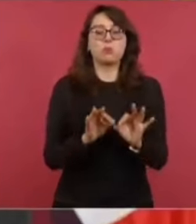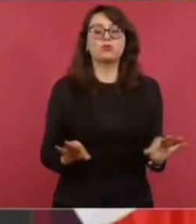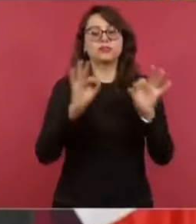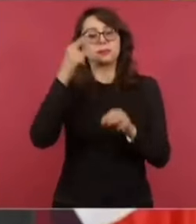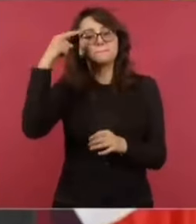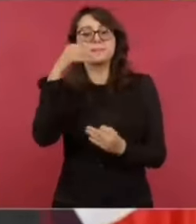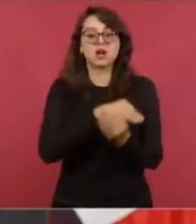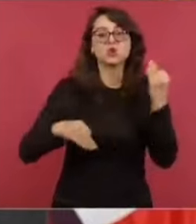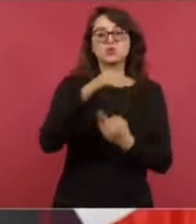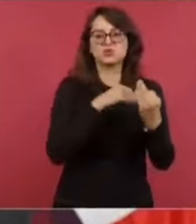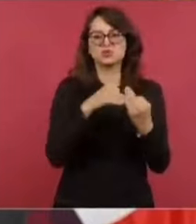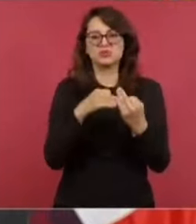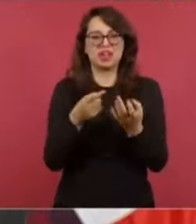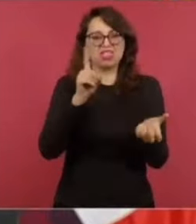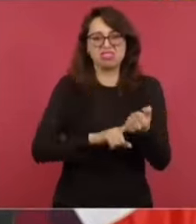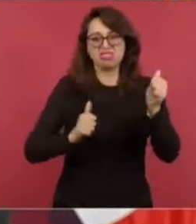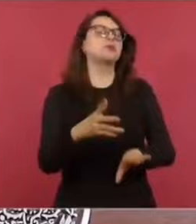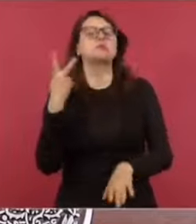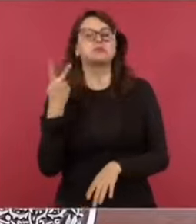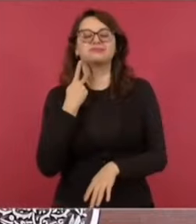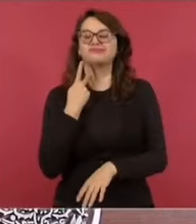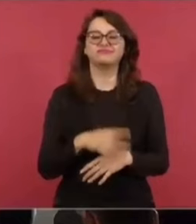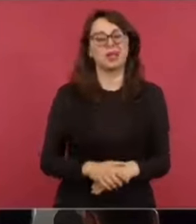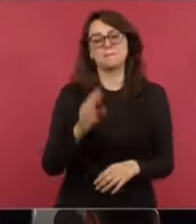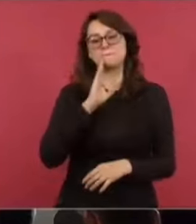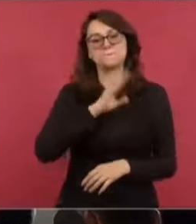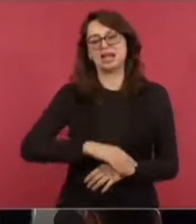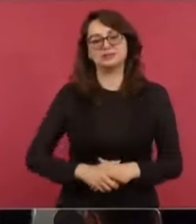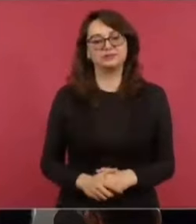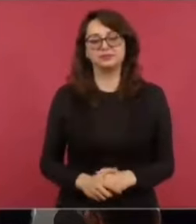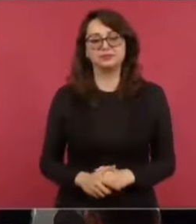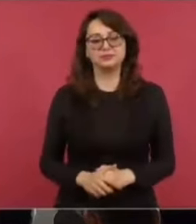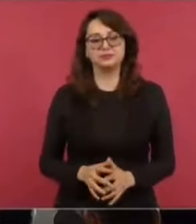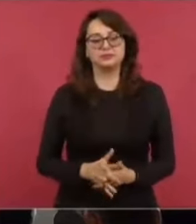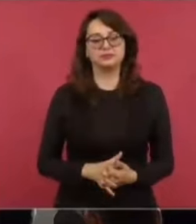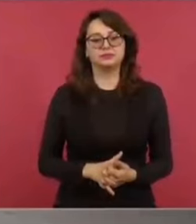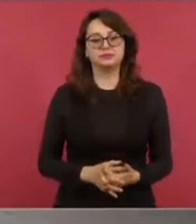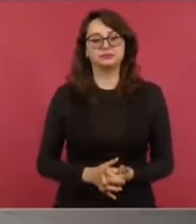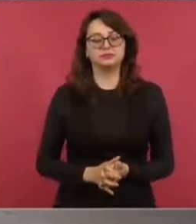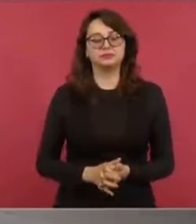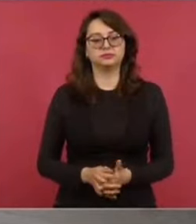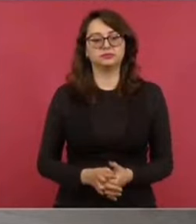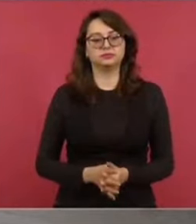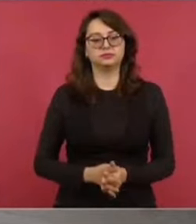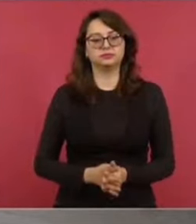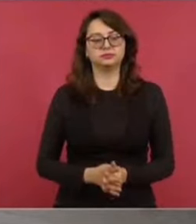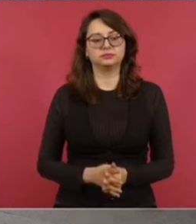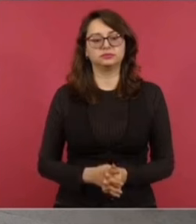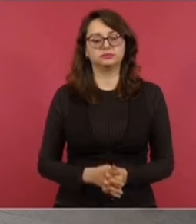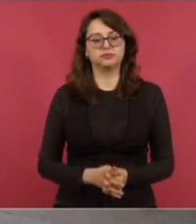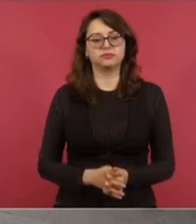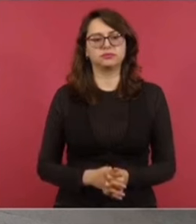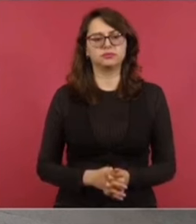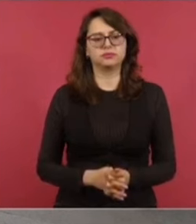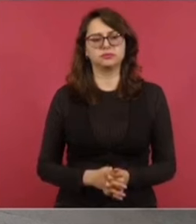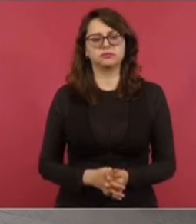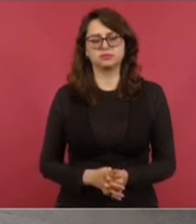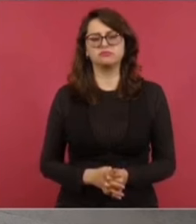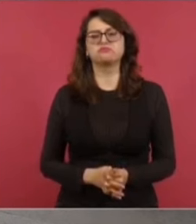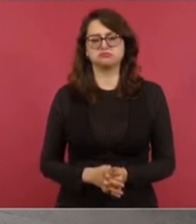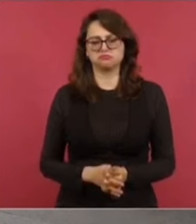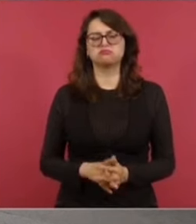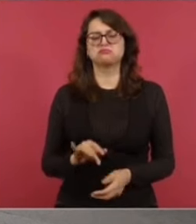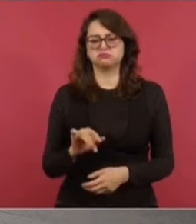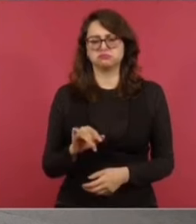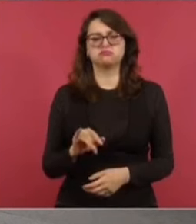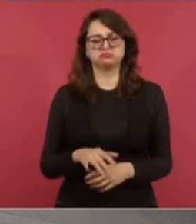fundamental. Nada de política, nada de ideologías. Ágil para autorizar otras vacunas como la Pfizer, Moderna, que ya puedan comercializarse en esta